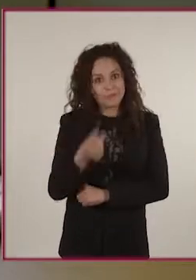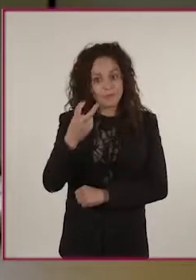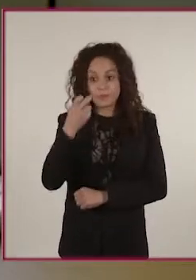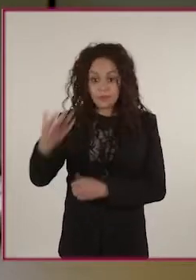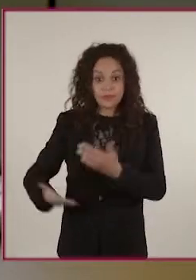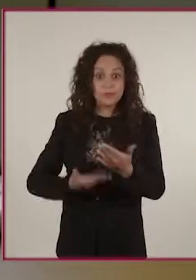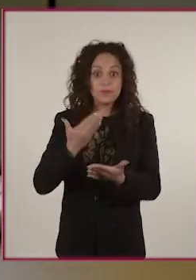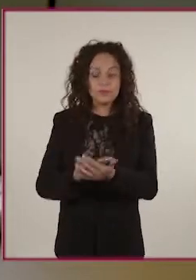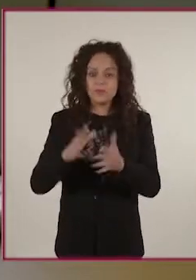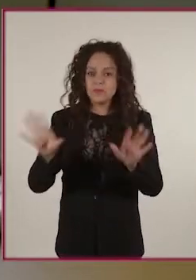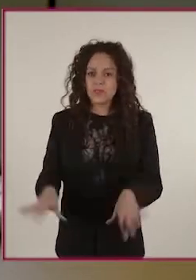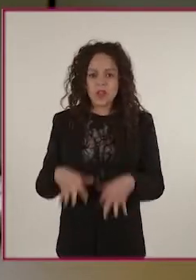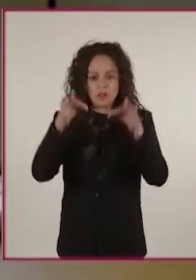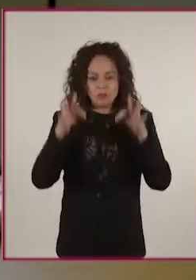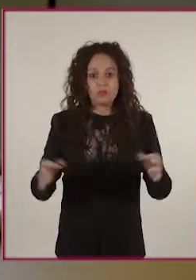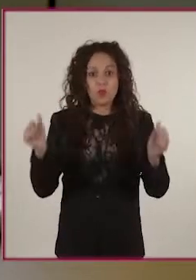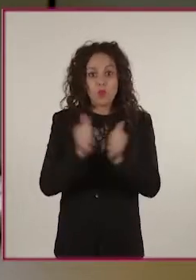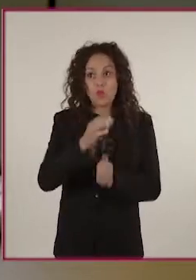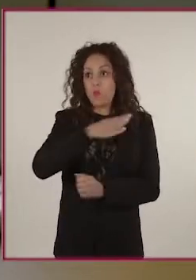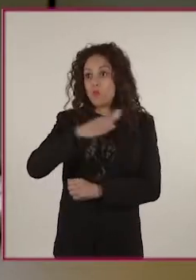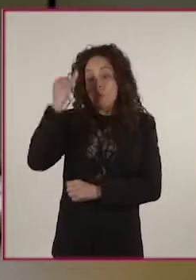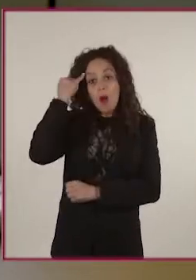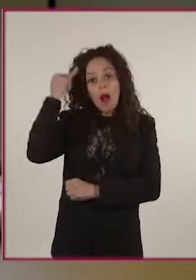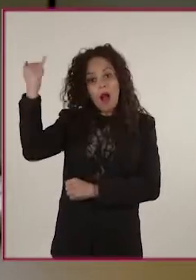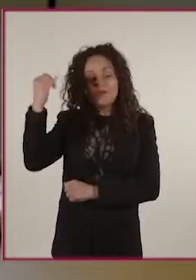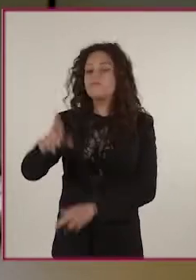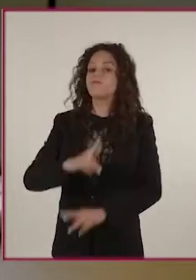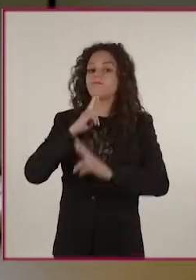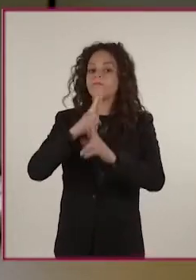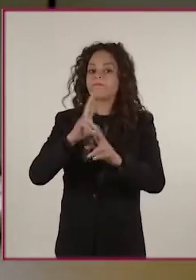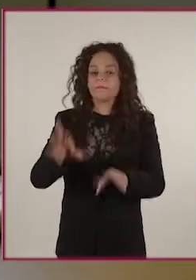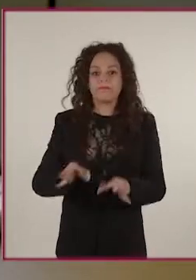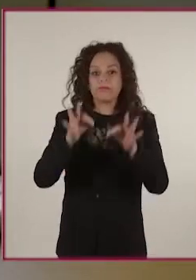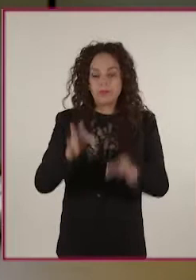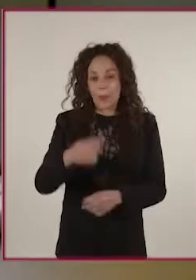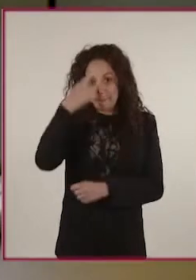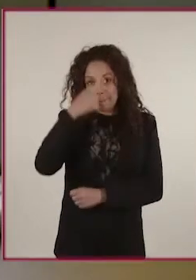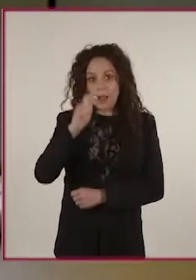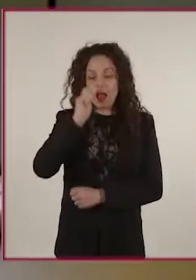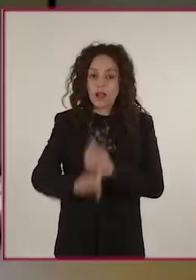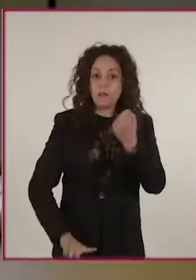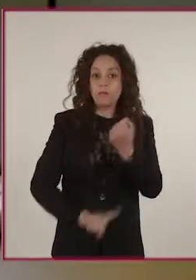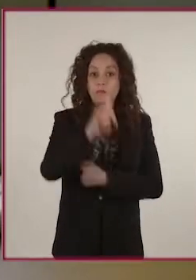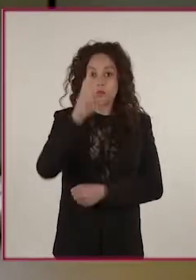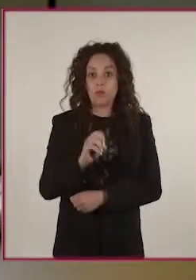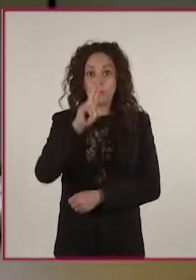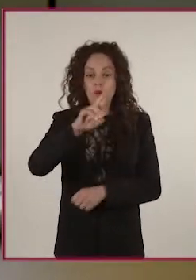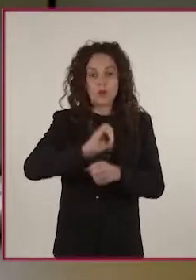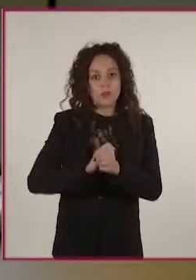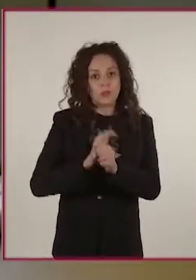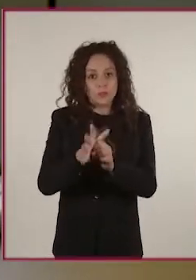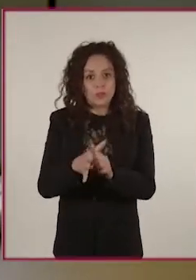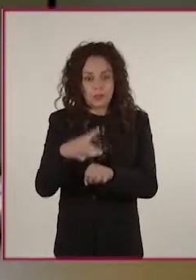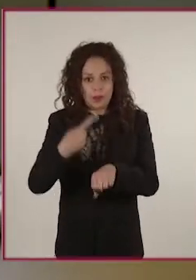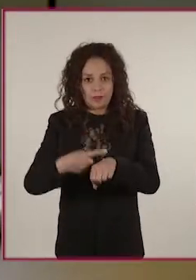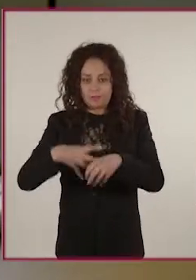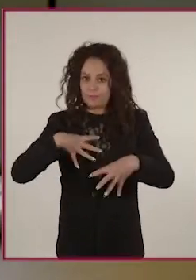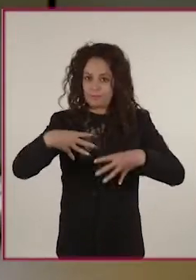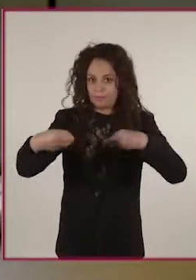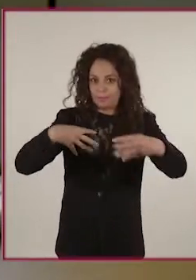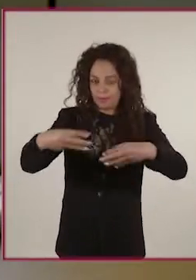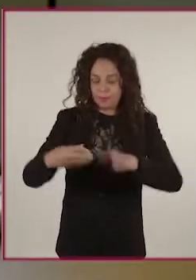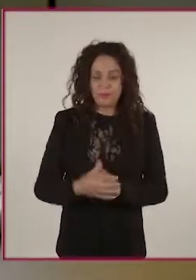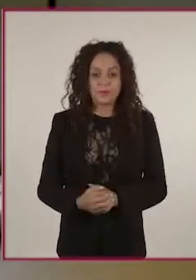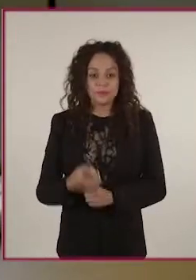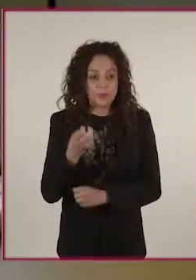que de manera eficaz y creativa ha dado una respuesta a la situación de contingencia que la pandemia nos ha planteado. Y este jueves, los temas de